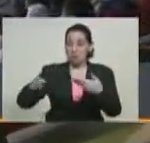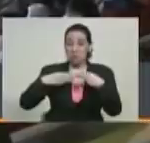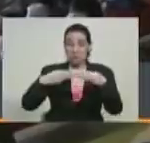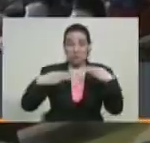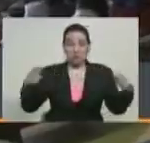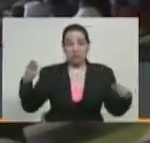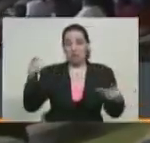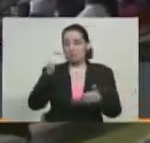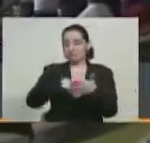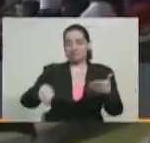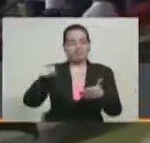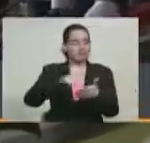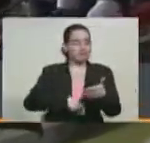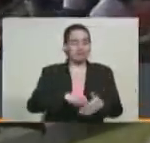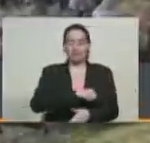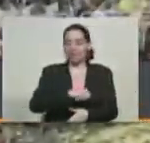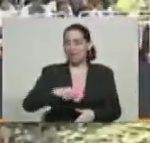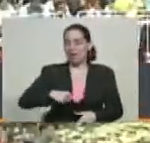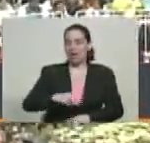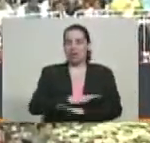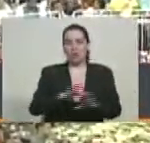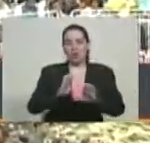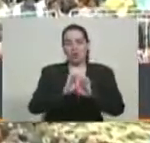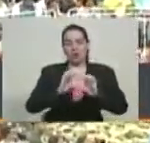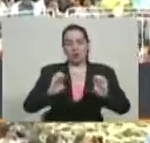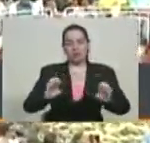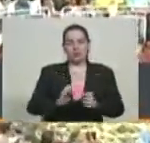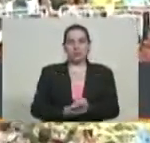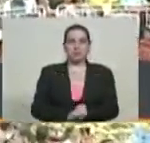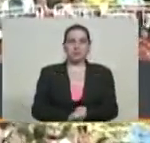Es privatizar la educación.